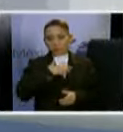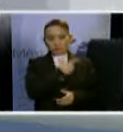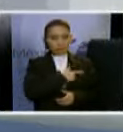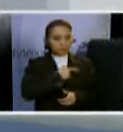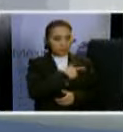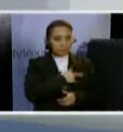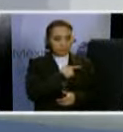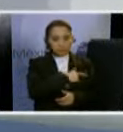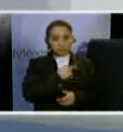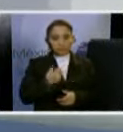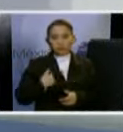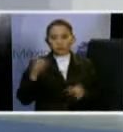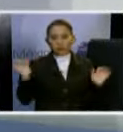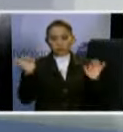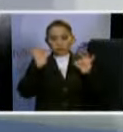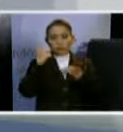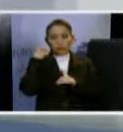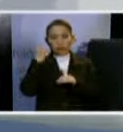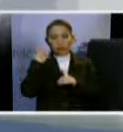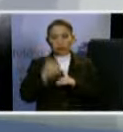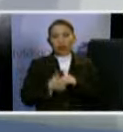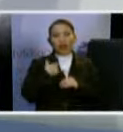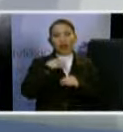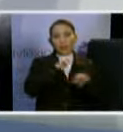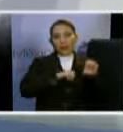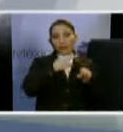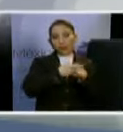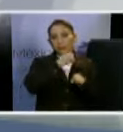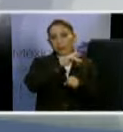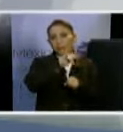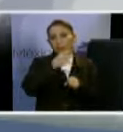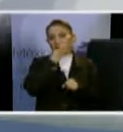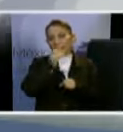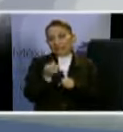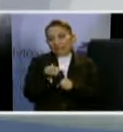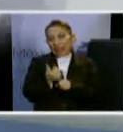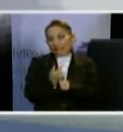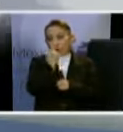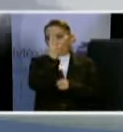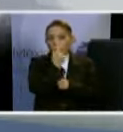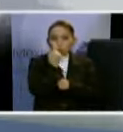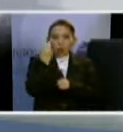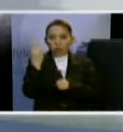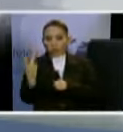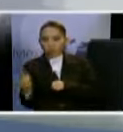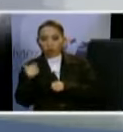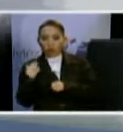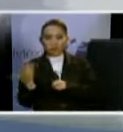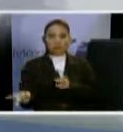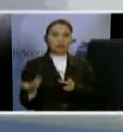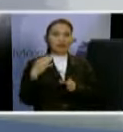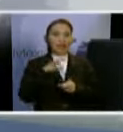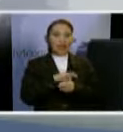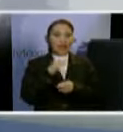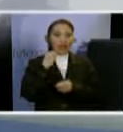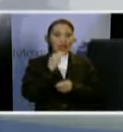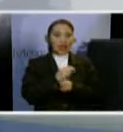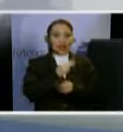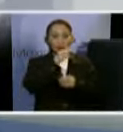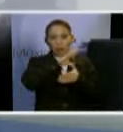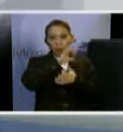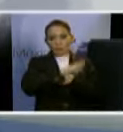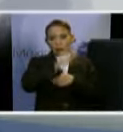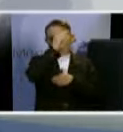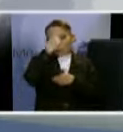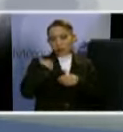gusto compartir este foro con el embajador Medina Mora. Comento que casi somos el 1 y el 2 de la selección de Norteamérica,